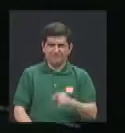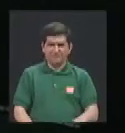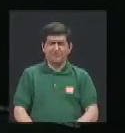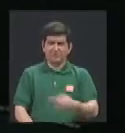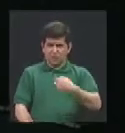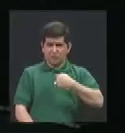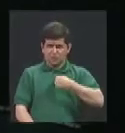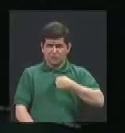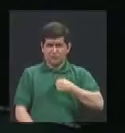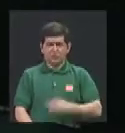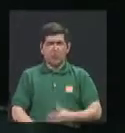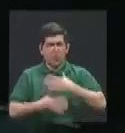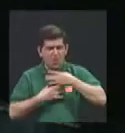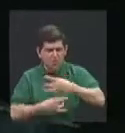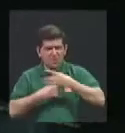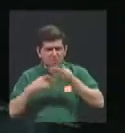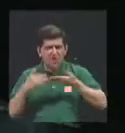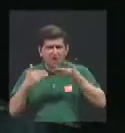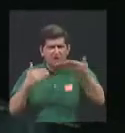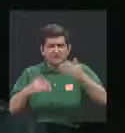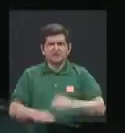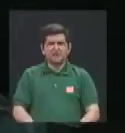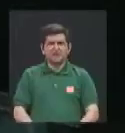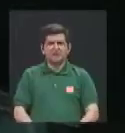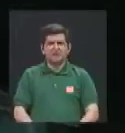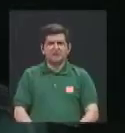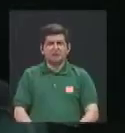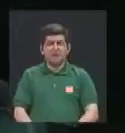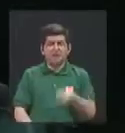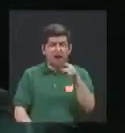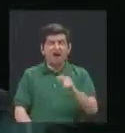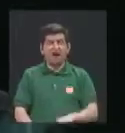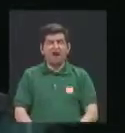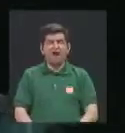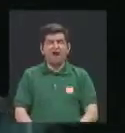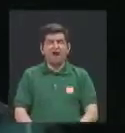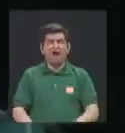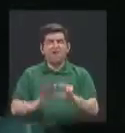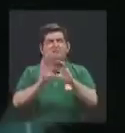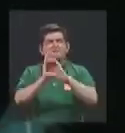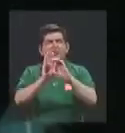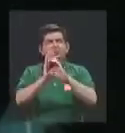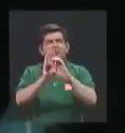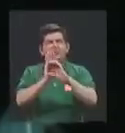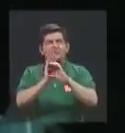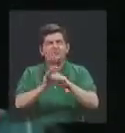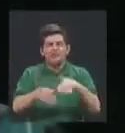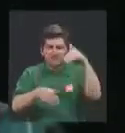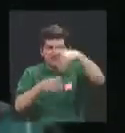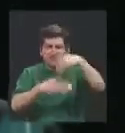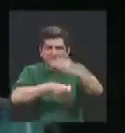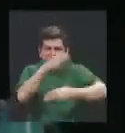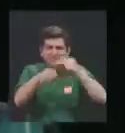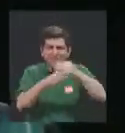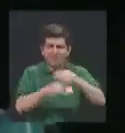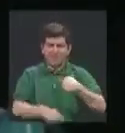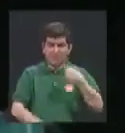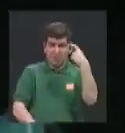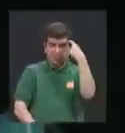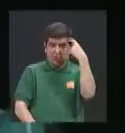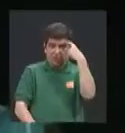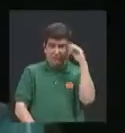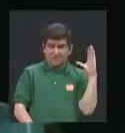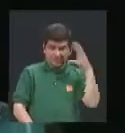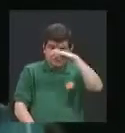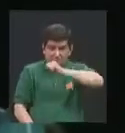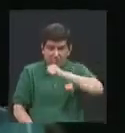Viendo ella que yo me interesaba por esas cosas, me llevó a fotografías, ya me metió en el mundo y me di